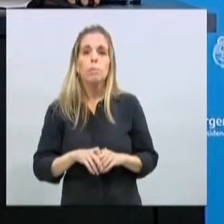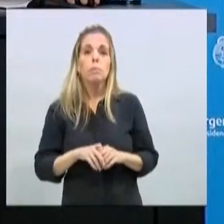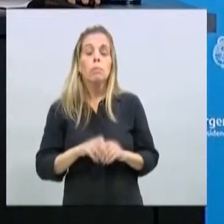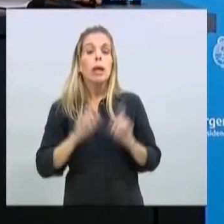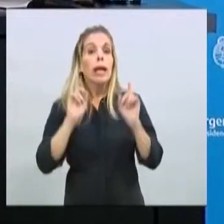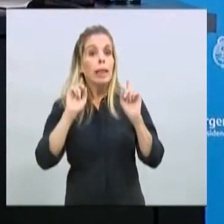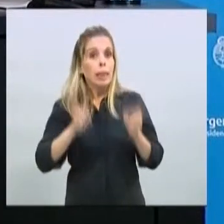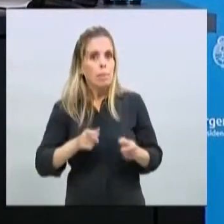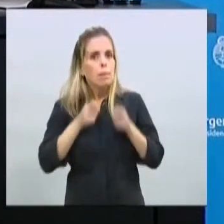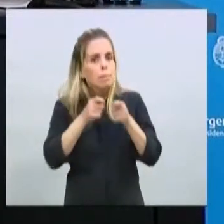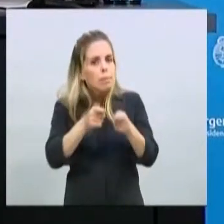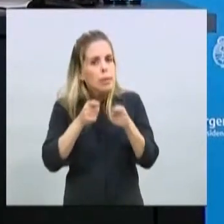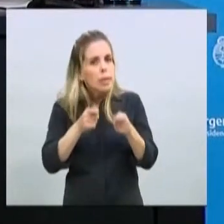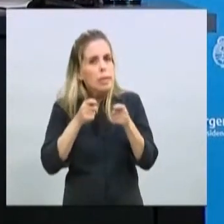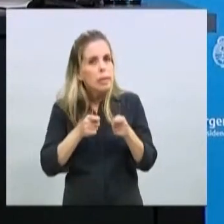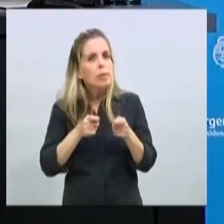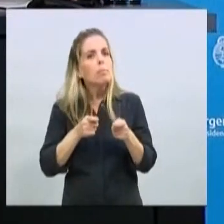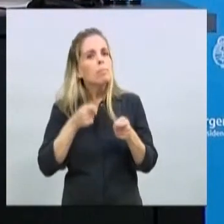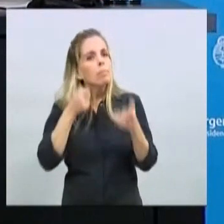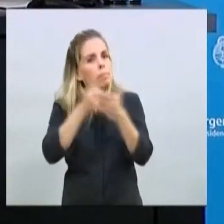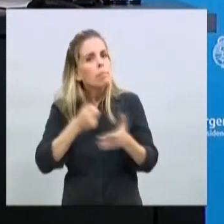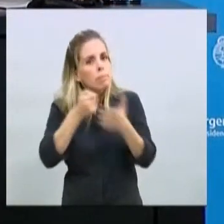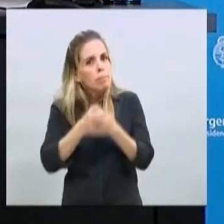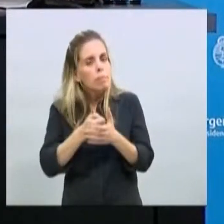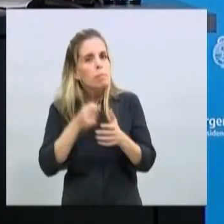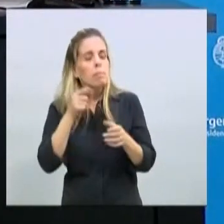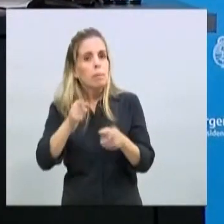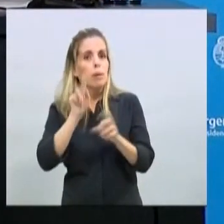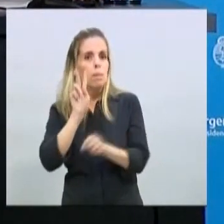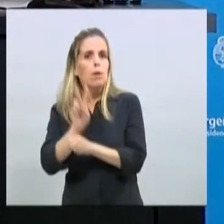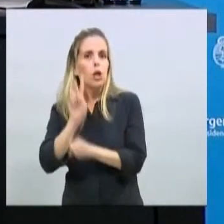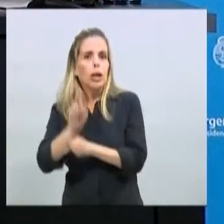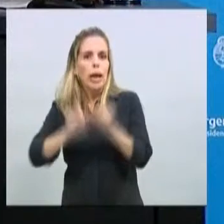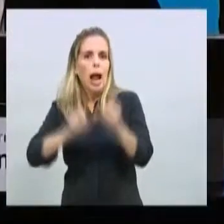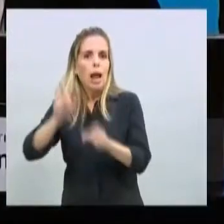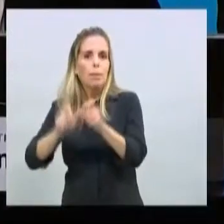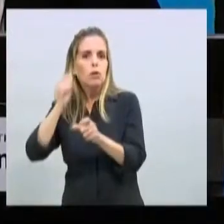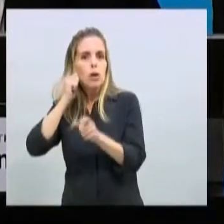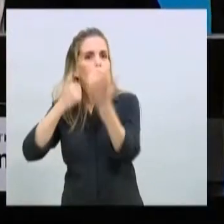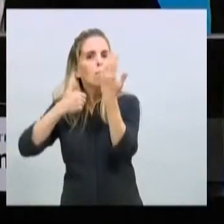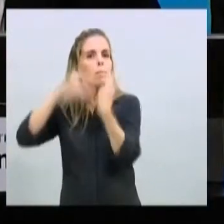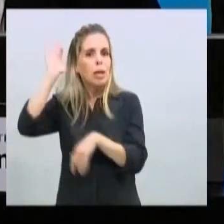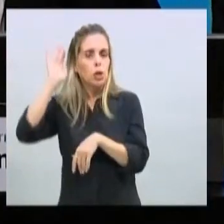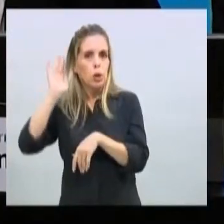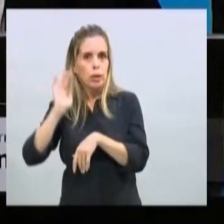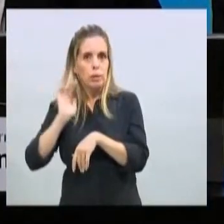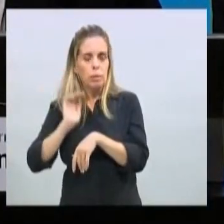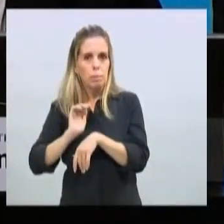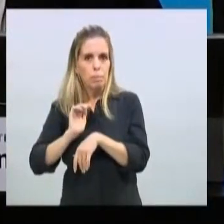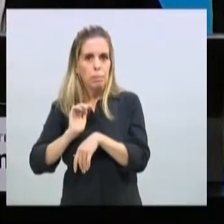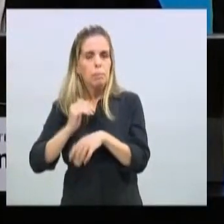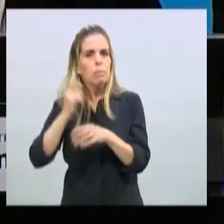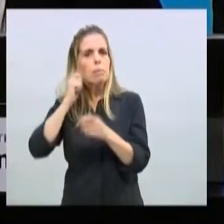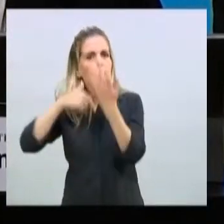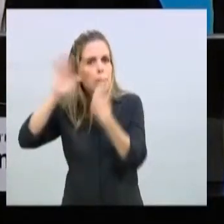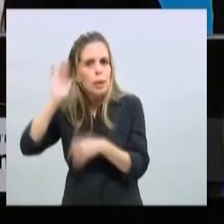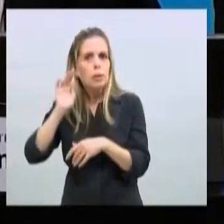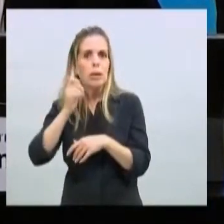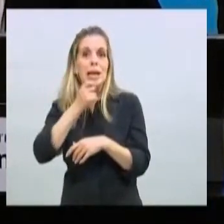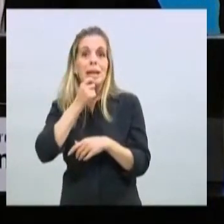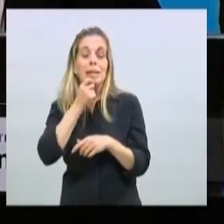insistiendo hasta el cansancio con el tema del cuidado de los adultos mayores. Cada día que vemos las estadísticas de los nuevos